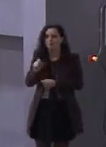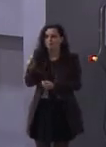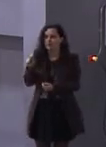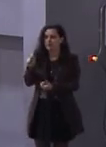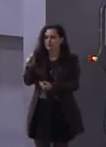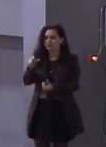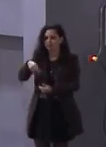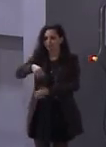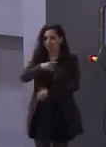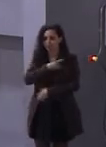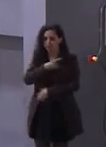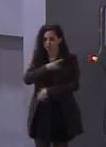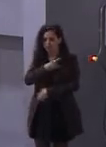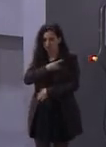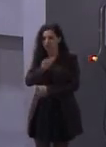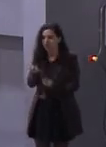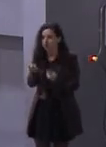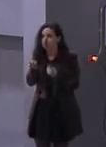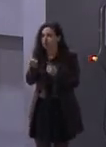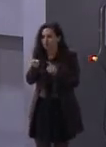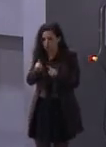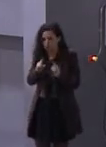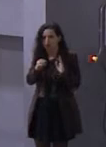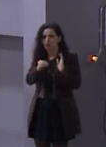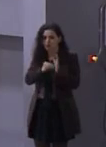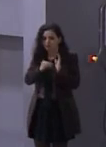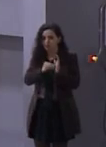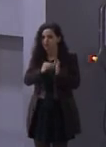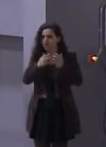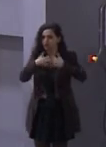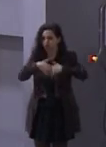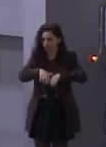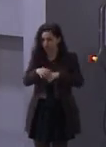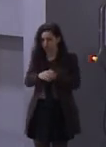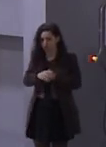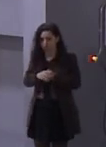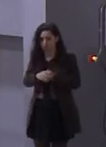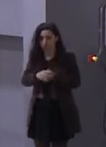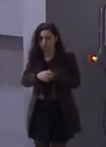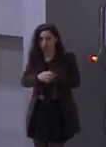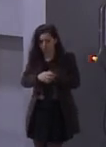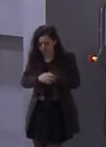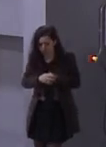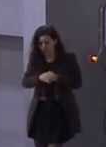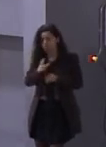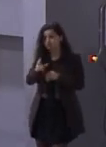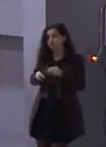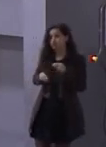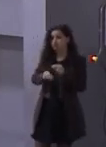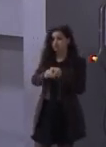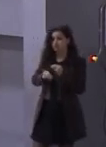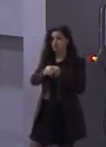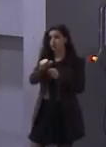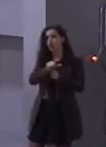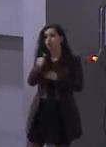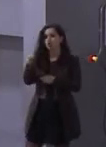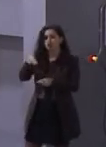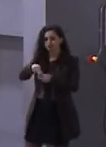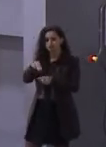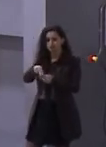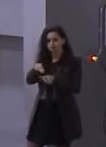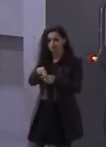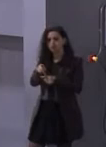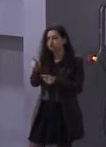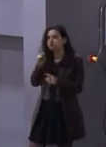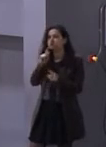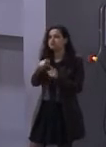universitario, que también están en el tema de funcionamiento. También hay otros recursos que hacen gastos